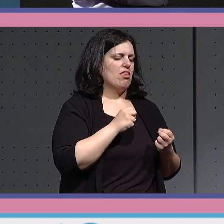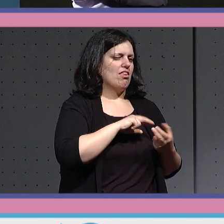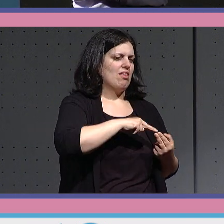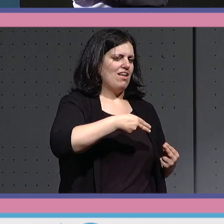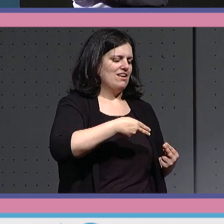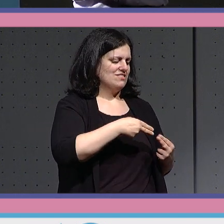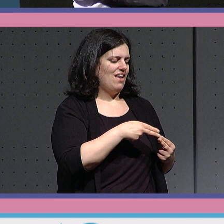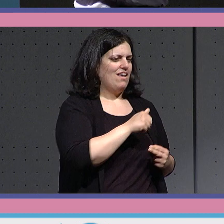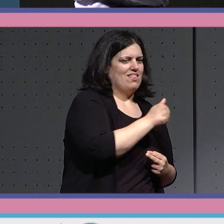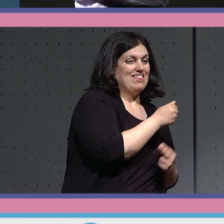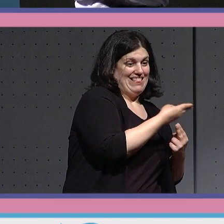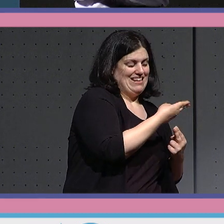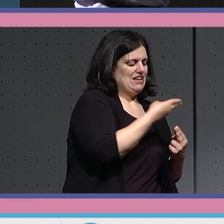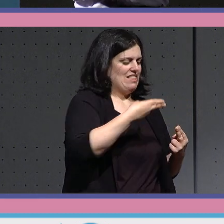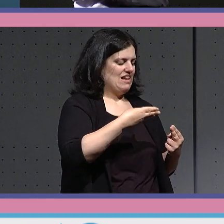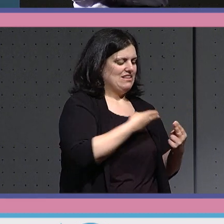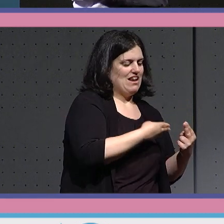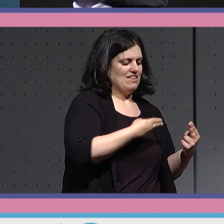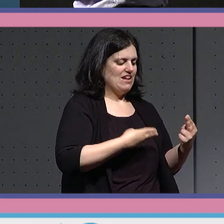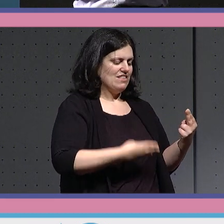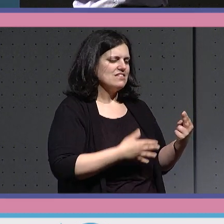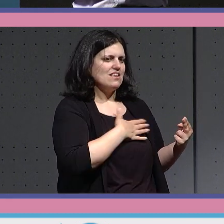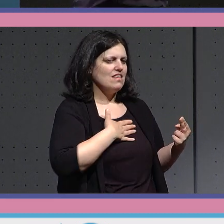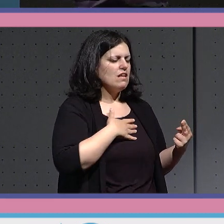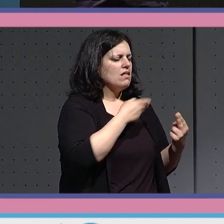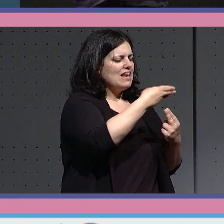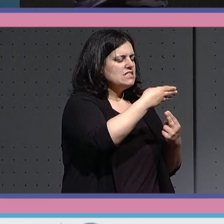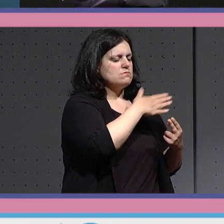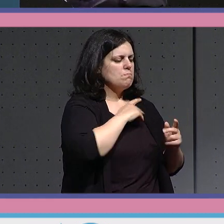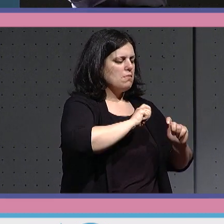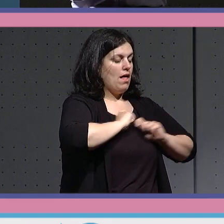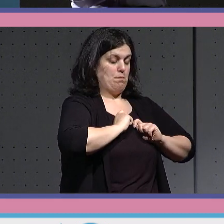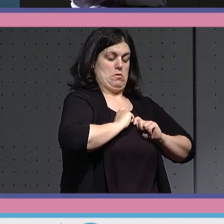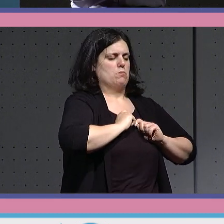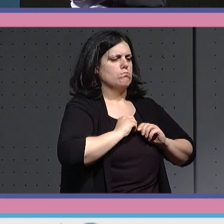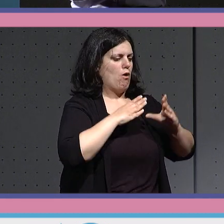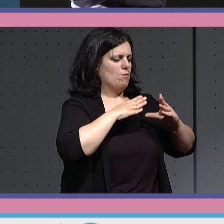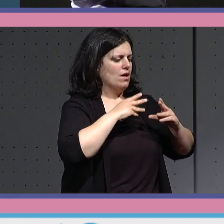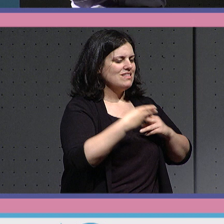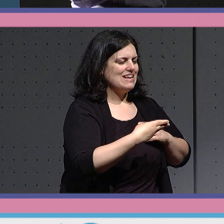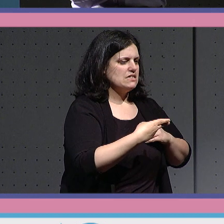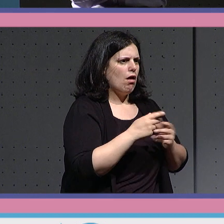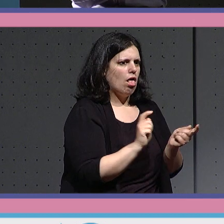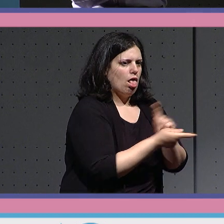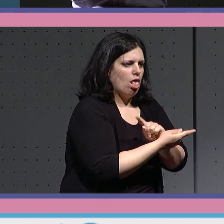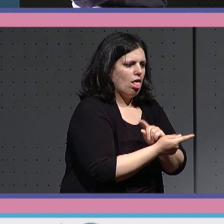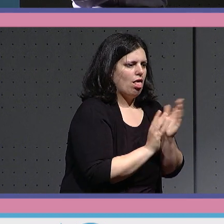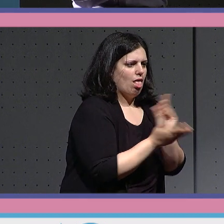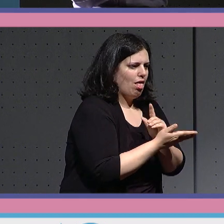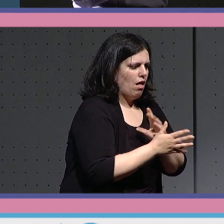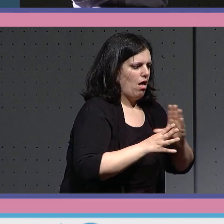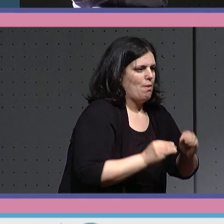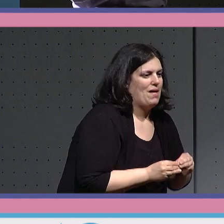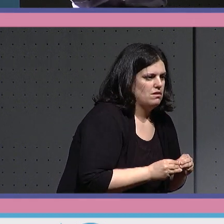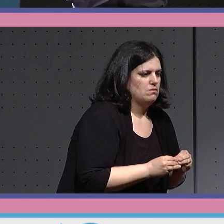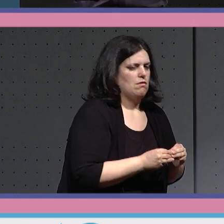genes, enciéndete o apágate. Tenemos el mismo ADN en todo el cuerpo. A una célula del cerebro no se le ocurre decir,